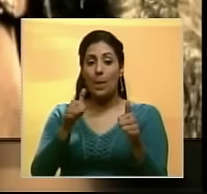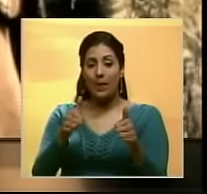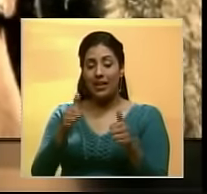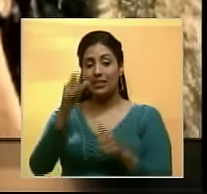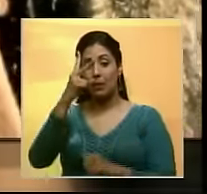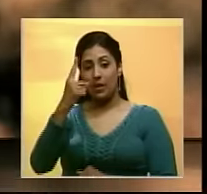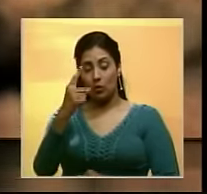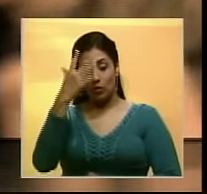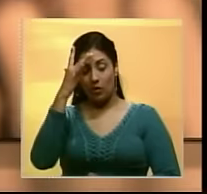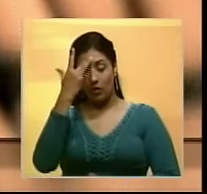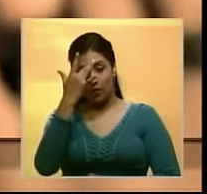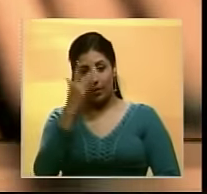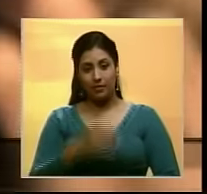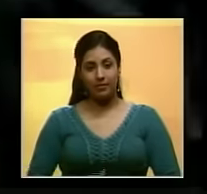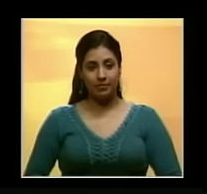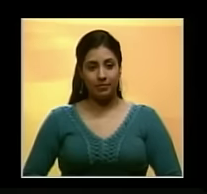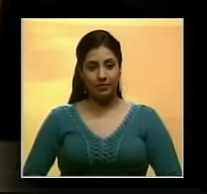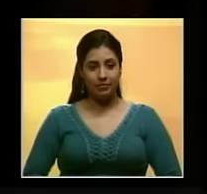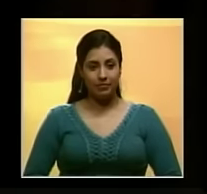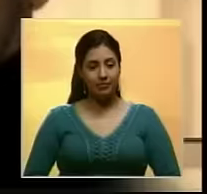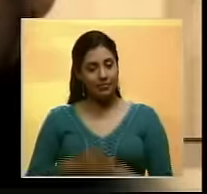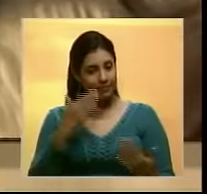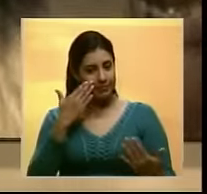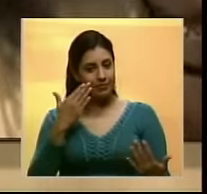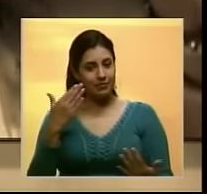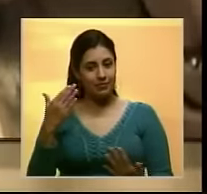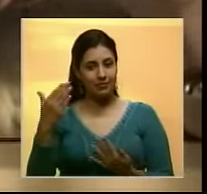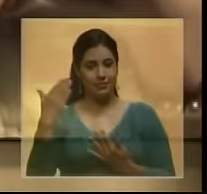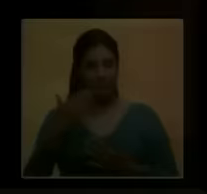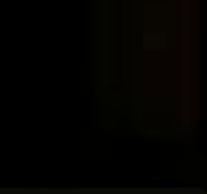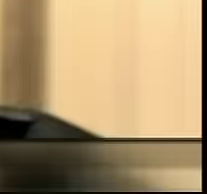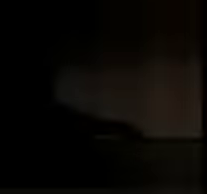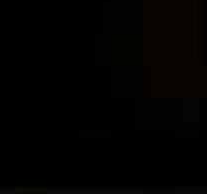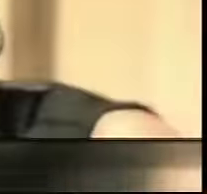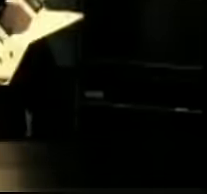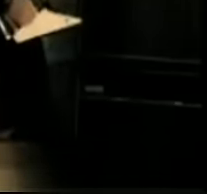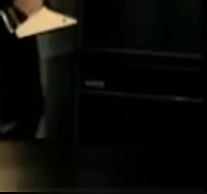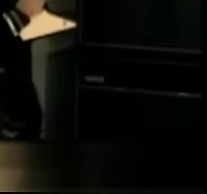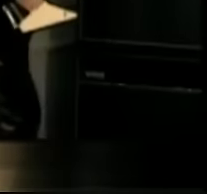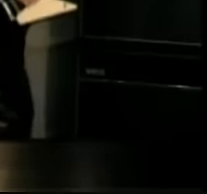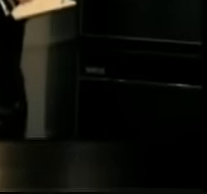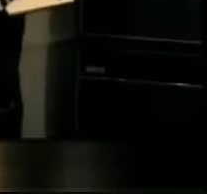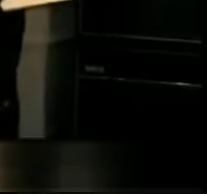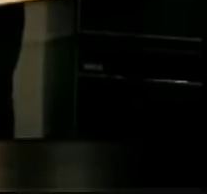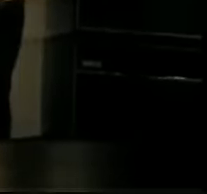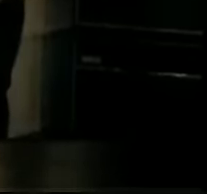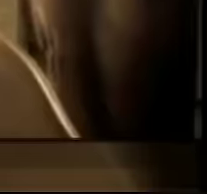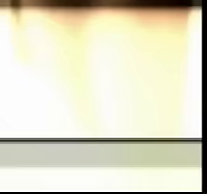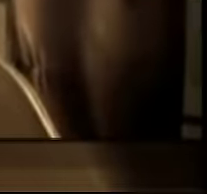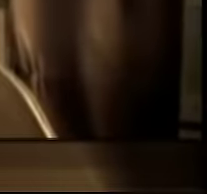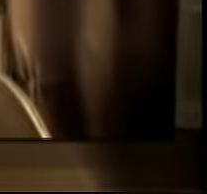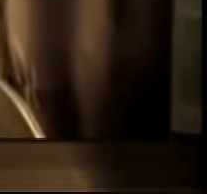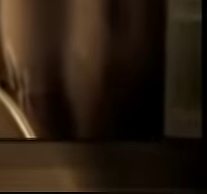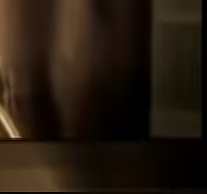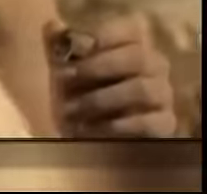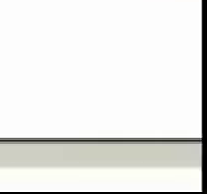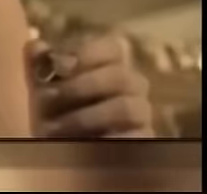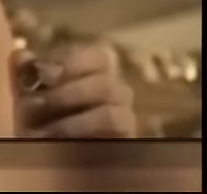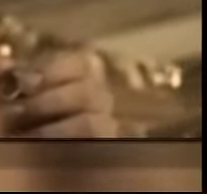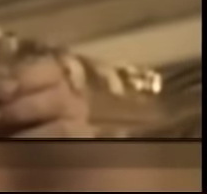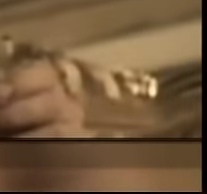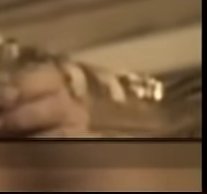el 21 de febrero. El tiempo que perdí Que hoy estoy mejor Sin